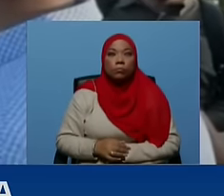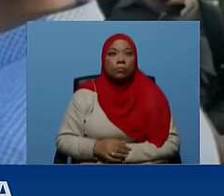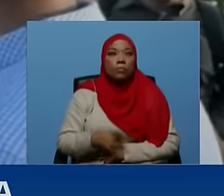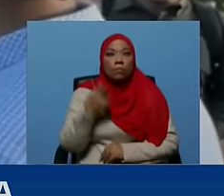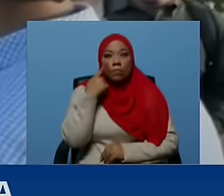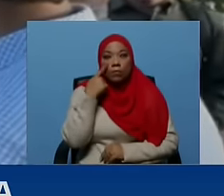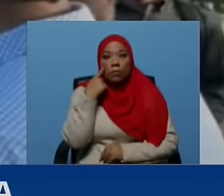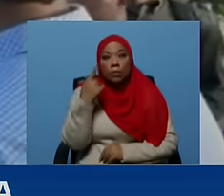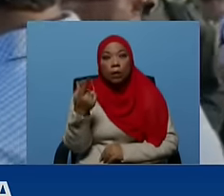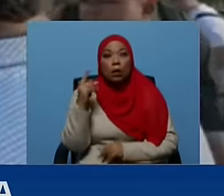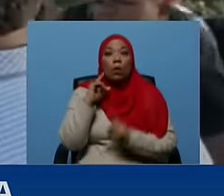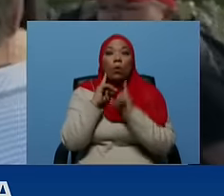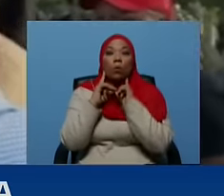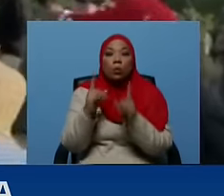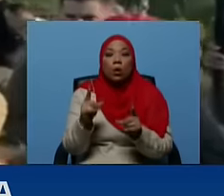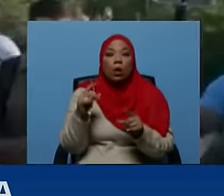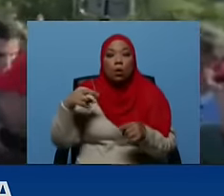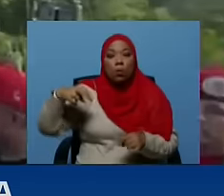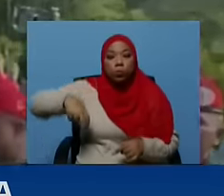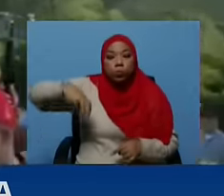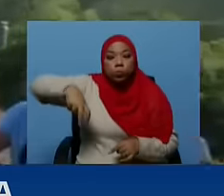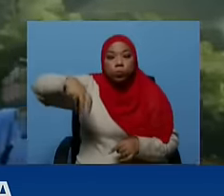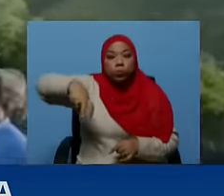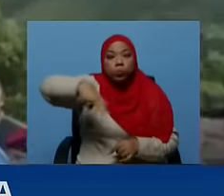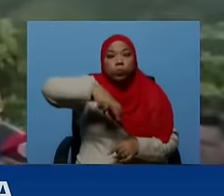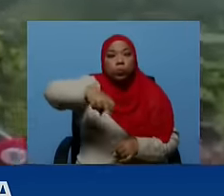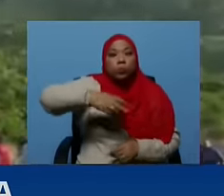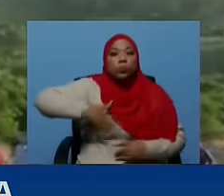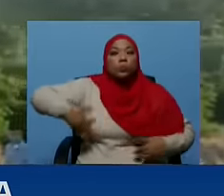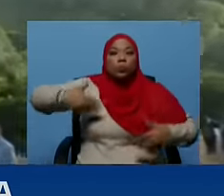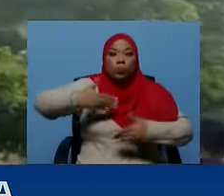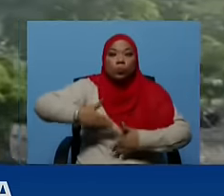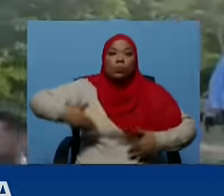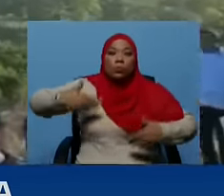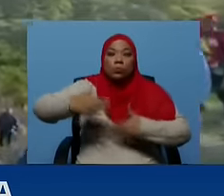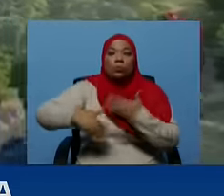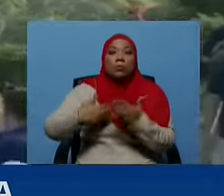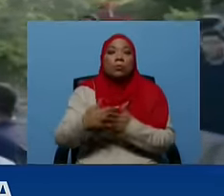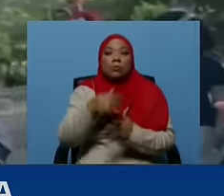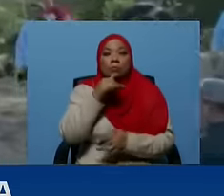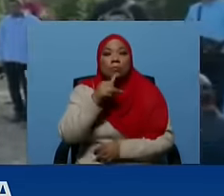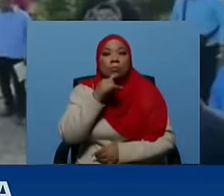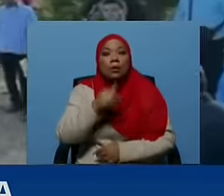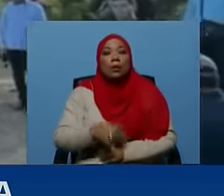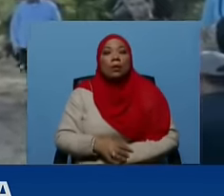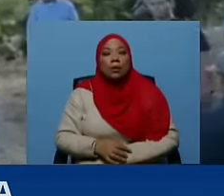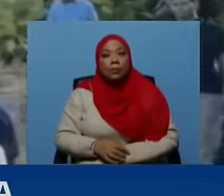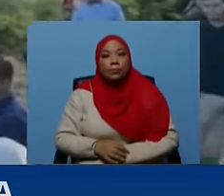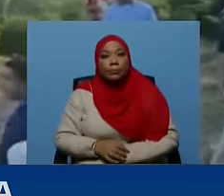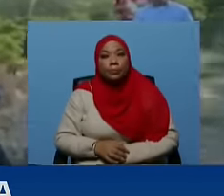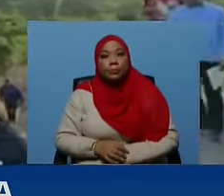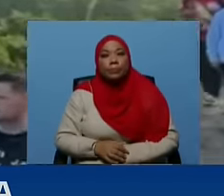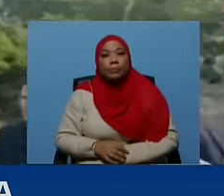vía te llegó Ahorita hay una vía que sale a quebrar fofa